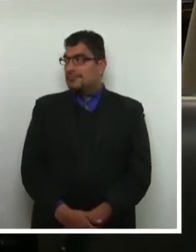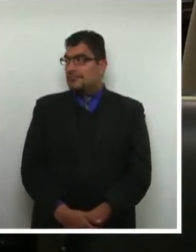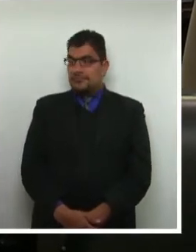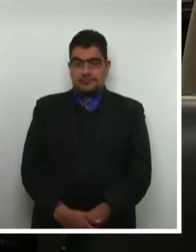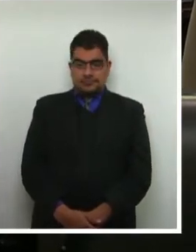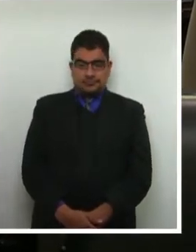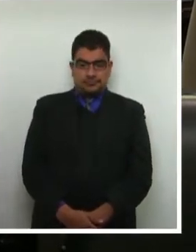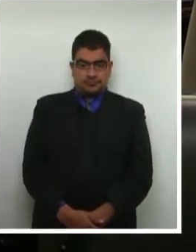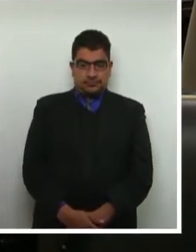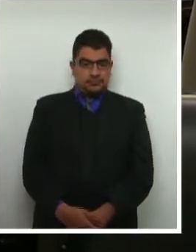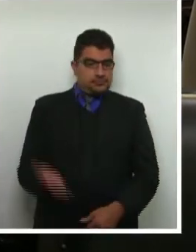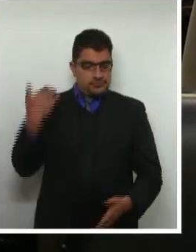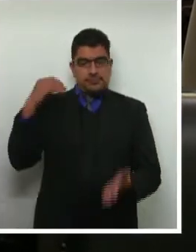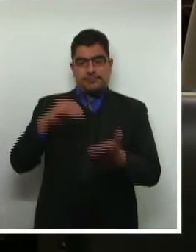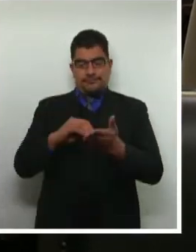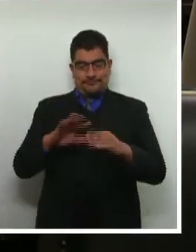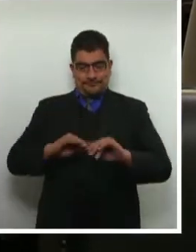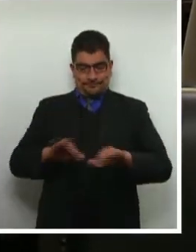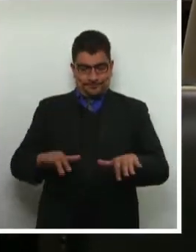Ya había votado.